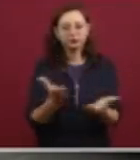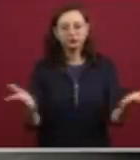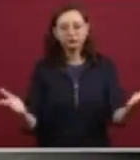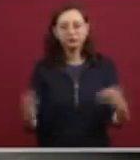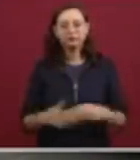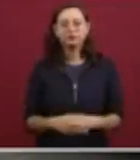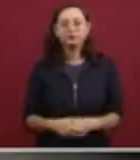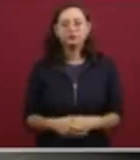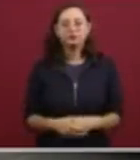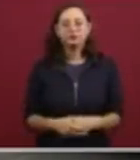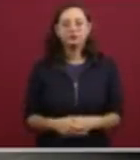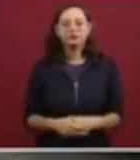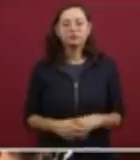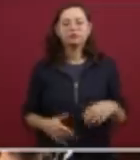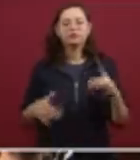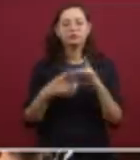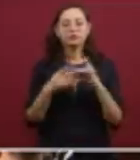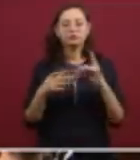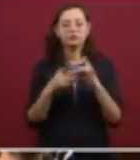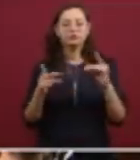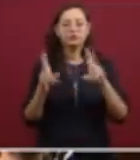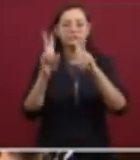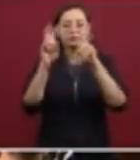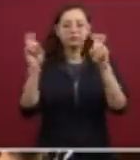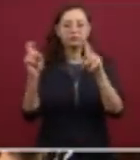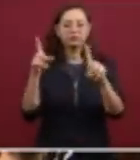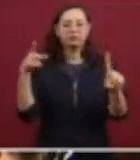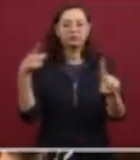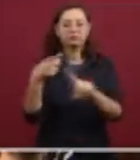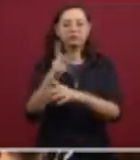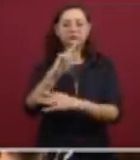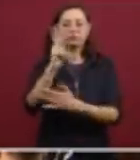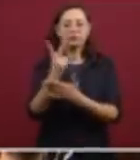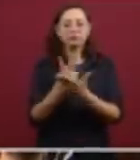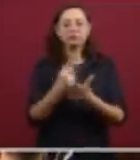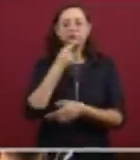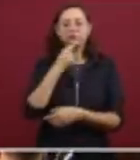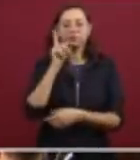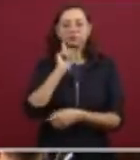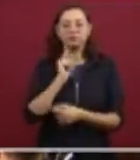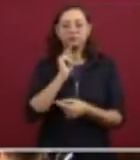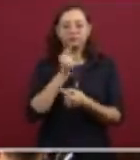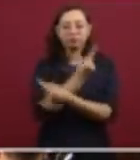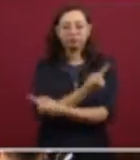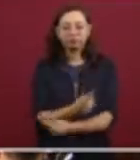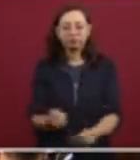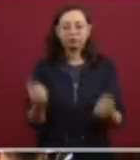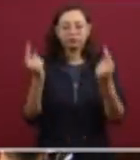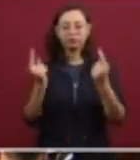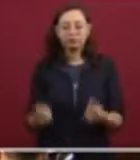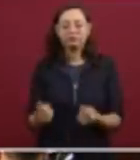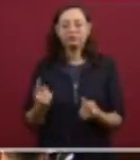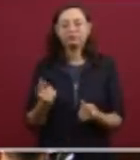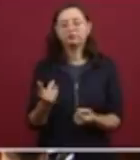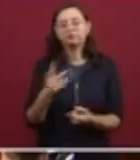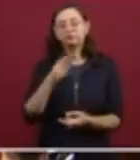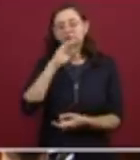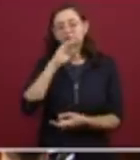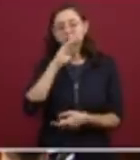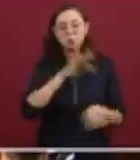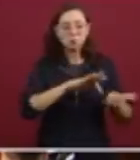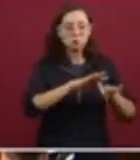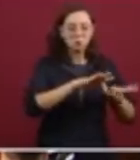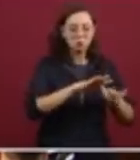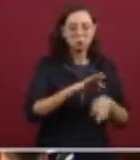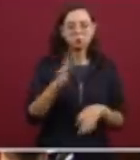de programa que tenemos, programa de apoyos para el bienestar de niñas y niños, hijos de madres trabajadoras. Antres